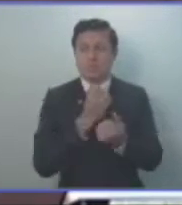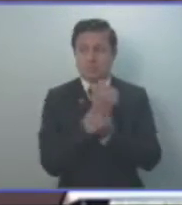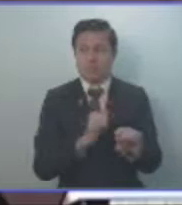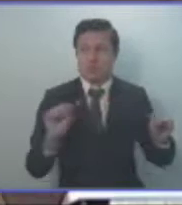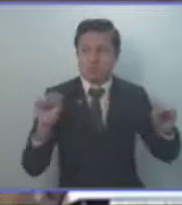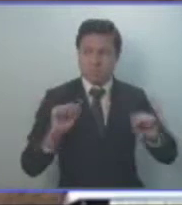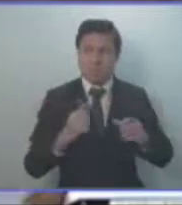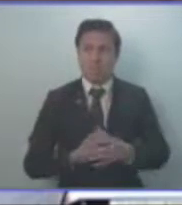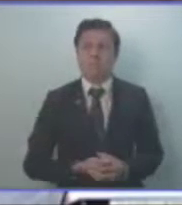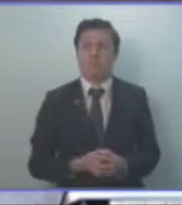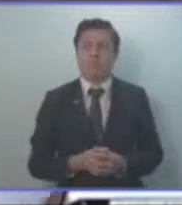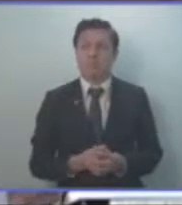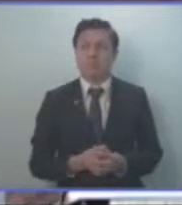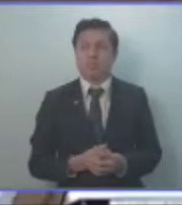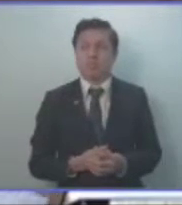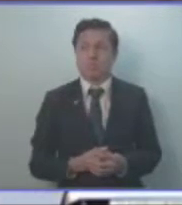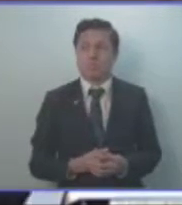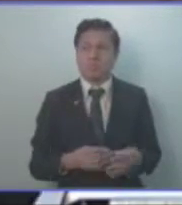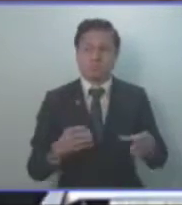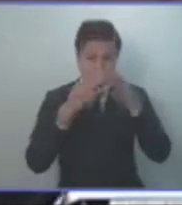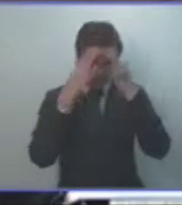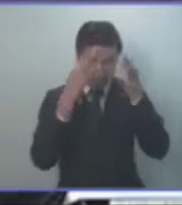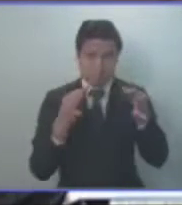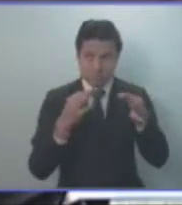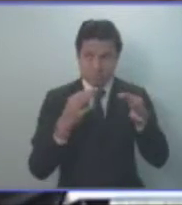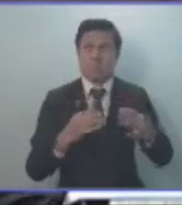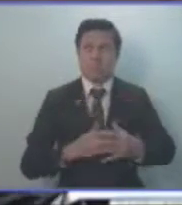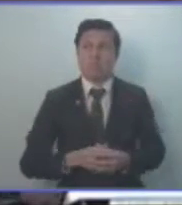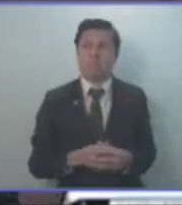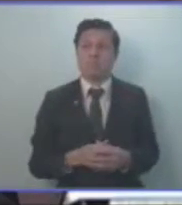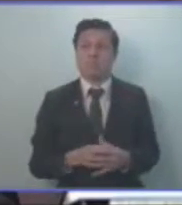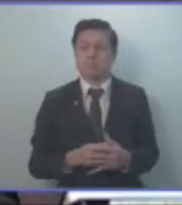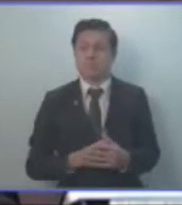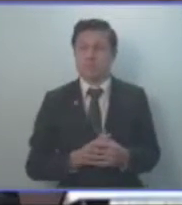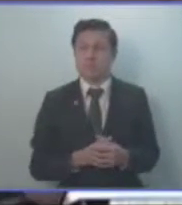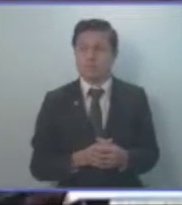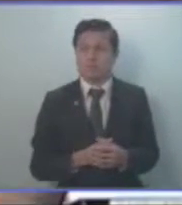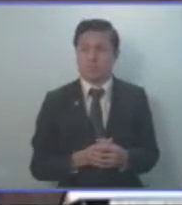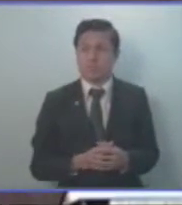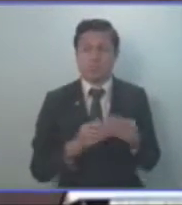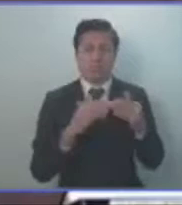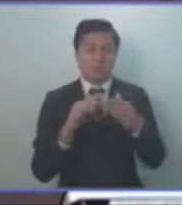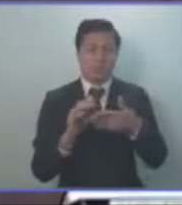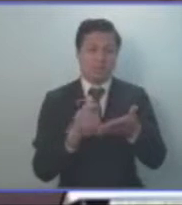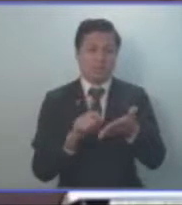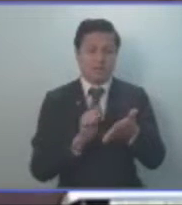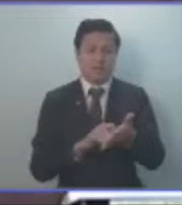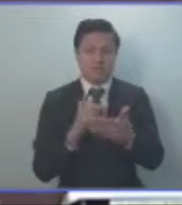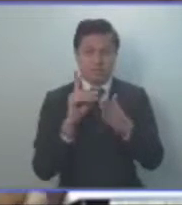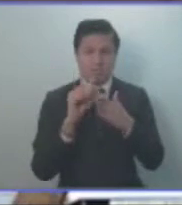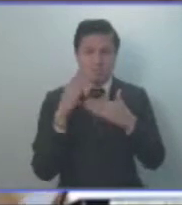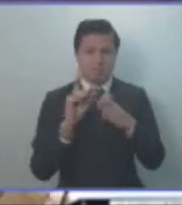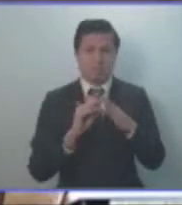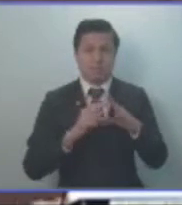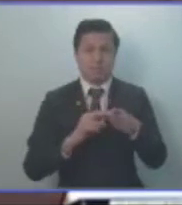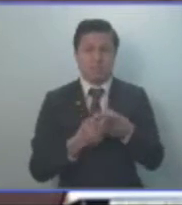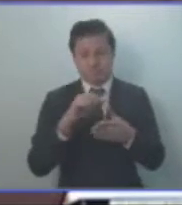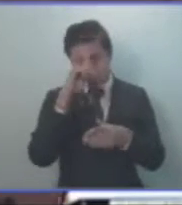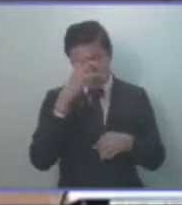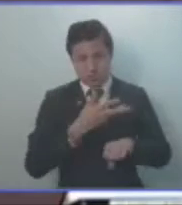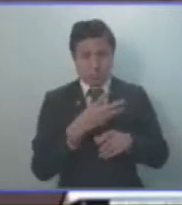Unión, Libertad. El dictamen tiene la mayoría de firmas de los diputados de la Comisión de